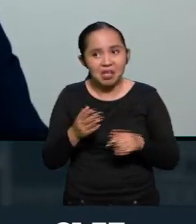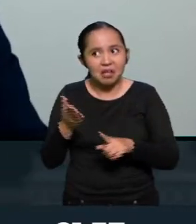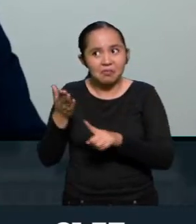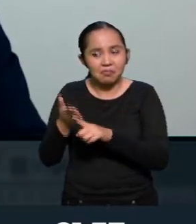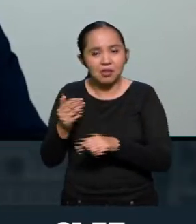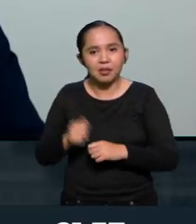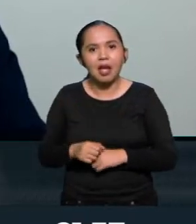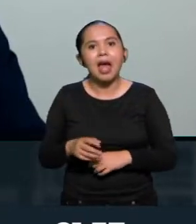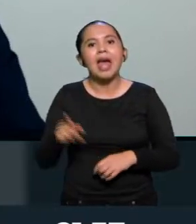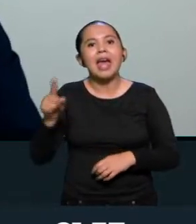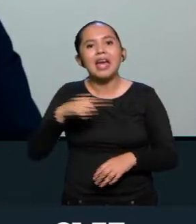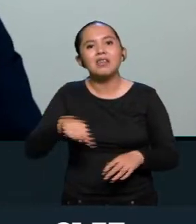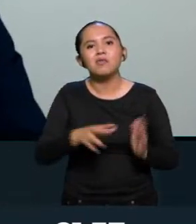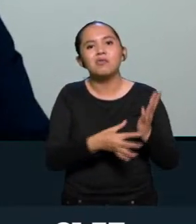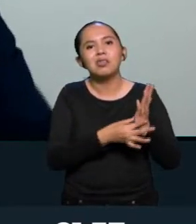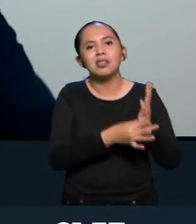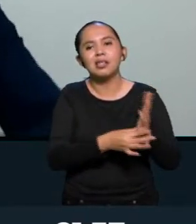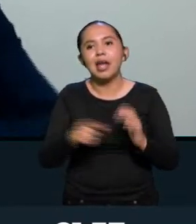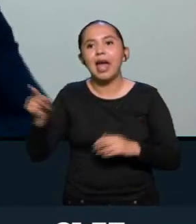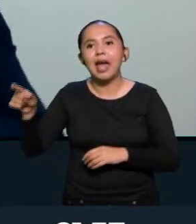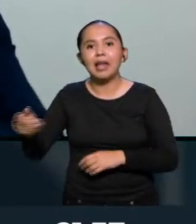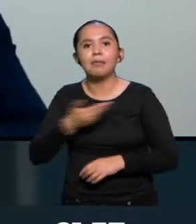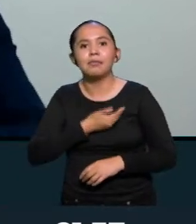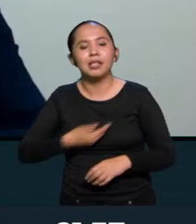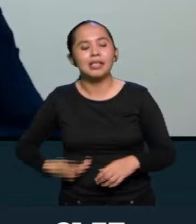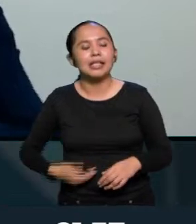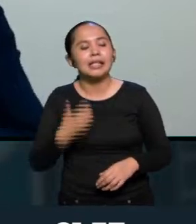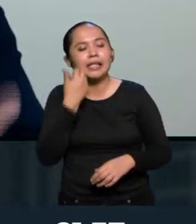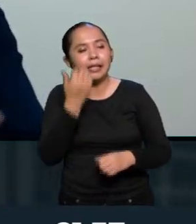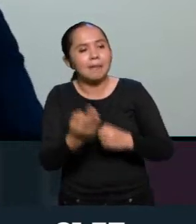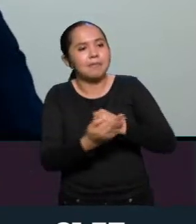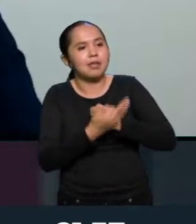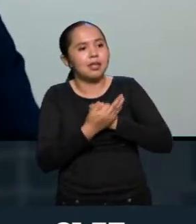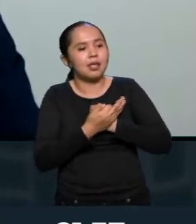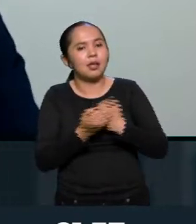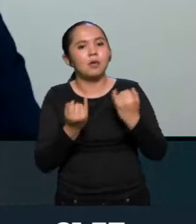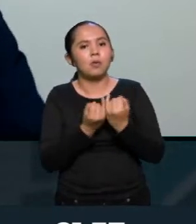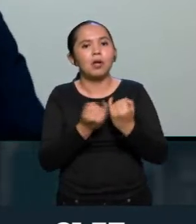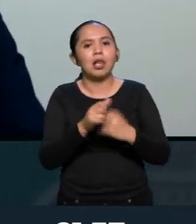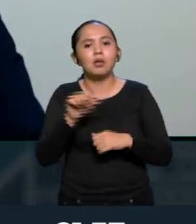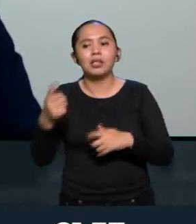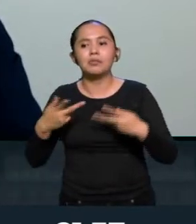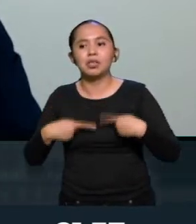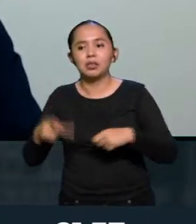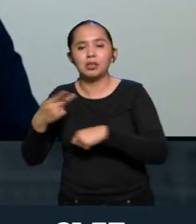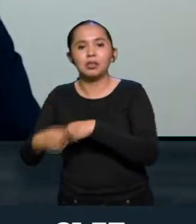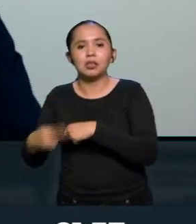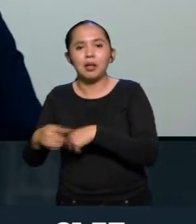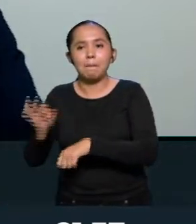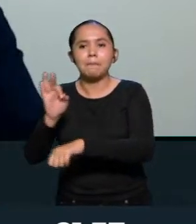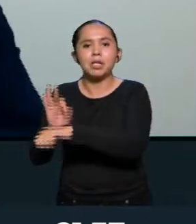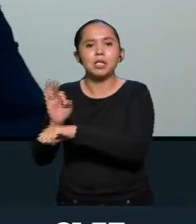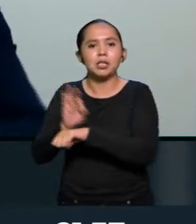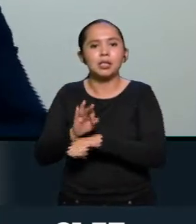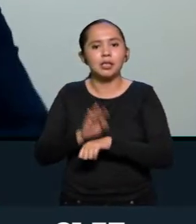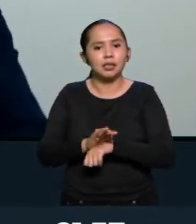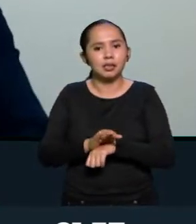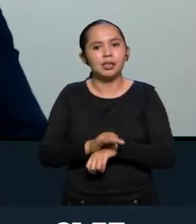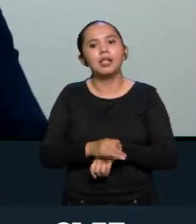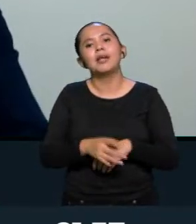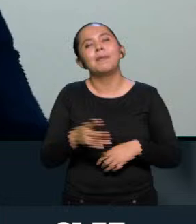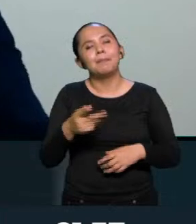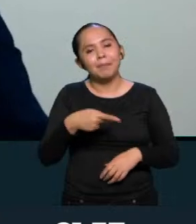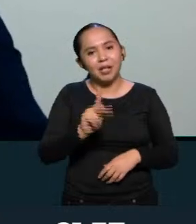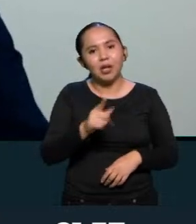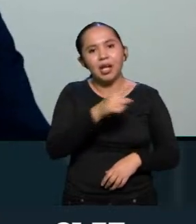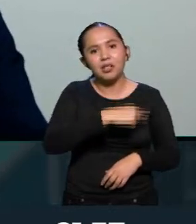presidente de la República lo que busca es protegerse y proteger a un grupo de narcotraficantes con la reforma al Poder Judicial, cuando se les